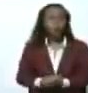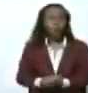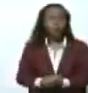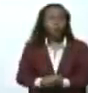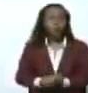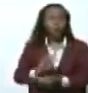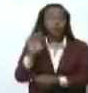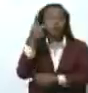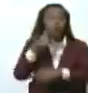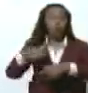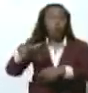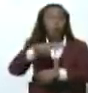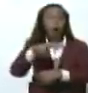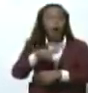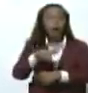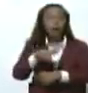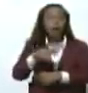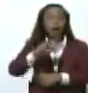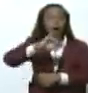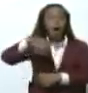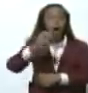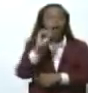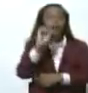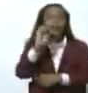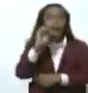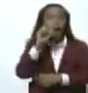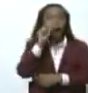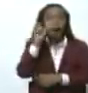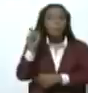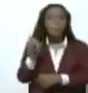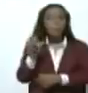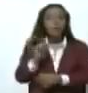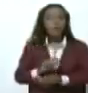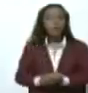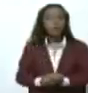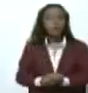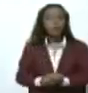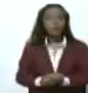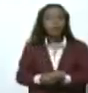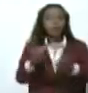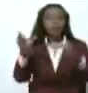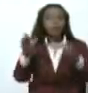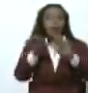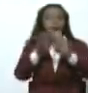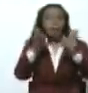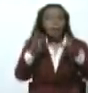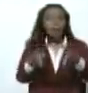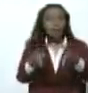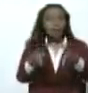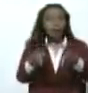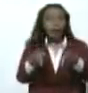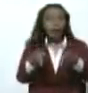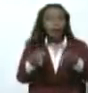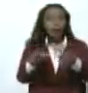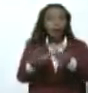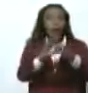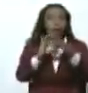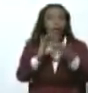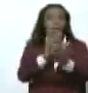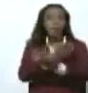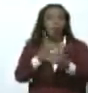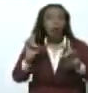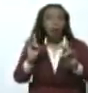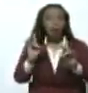Segundo lugar, José Manuel Olivares Marquina, de la Mesa de la Unidad Democrática.